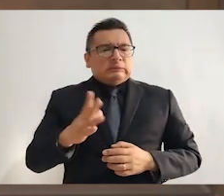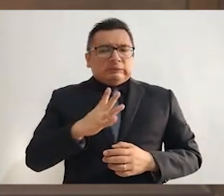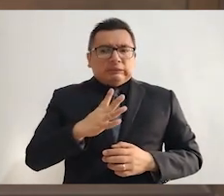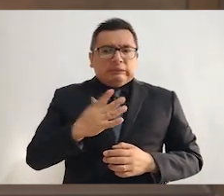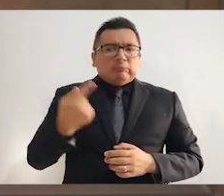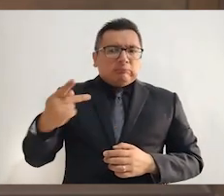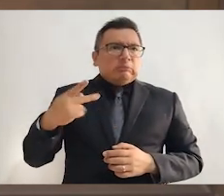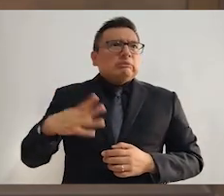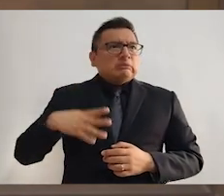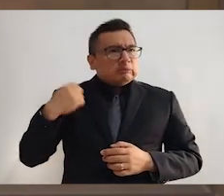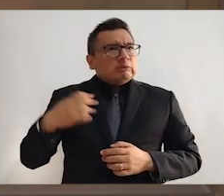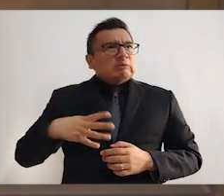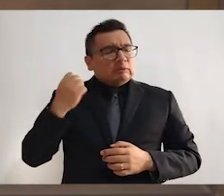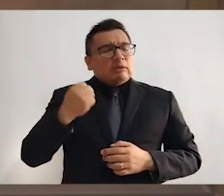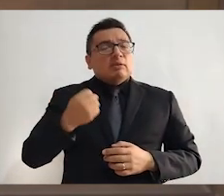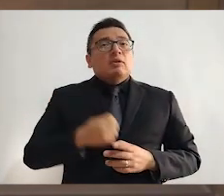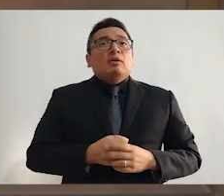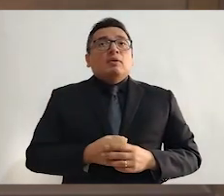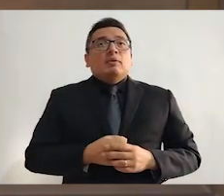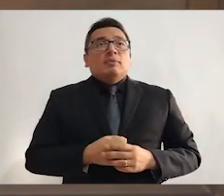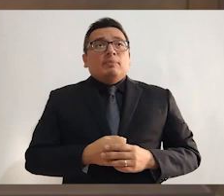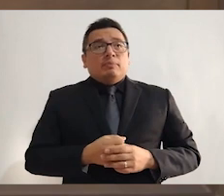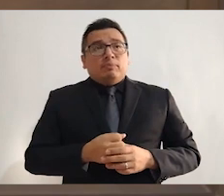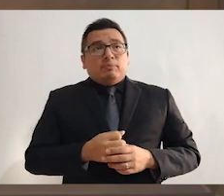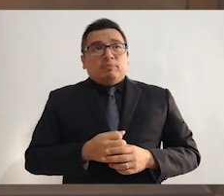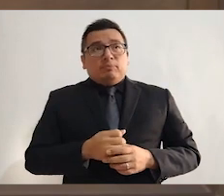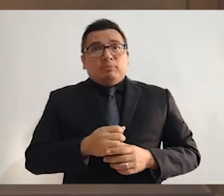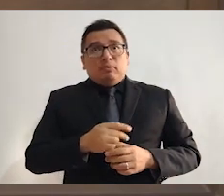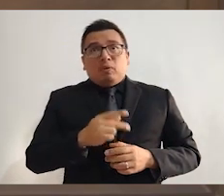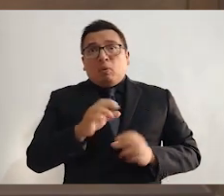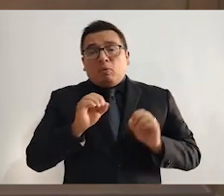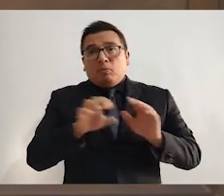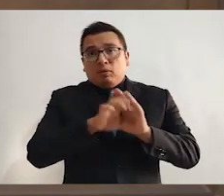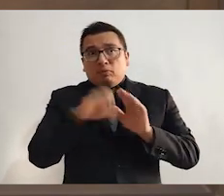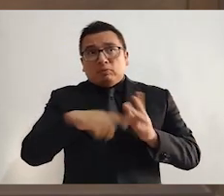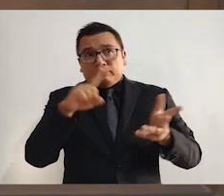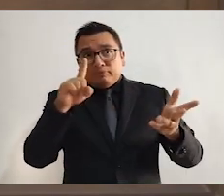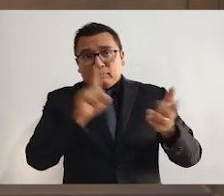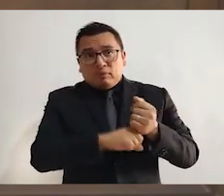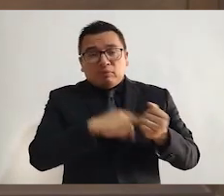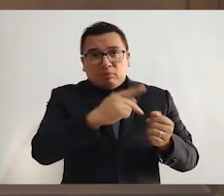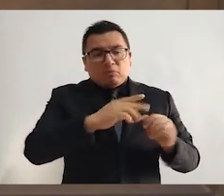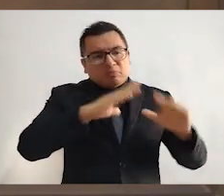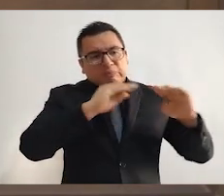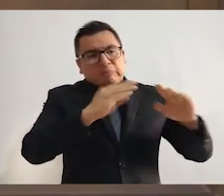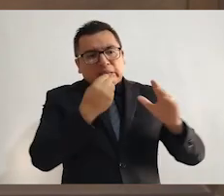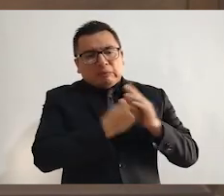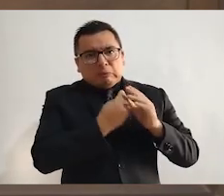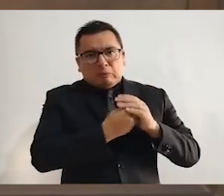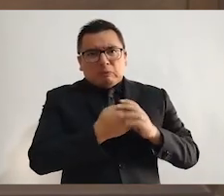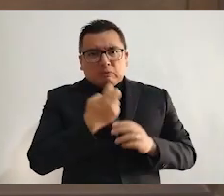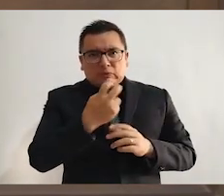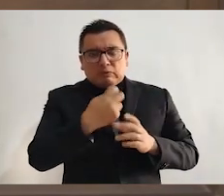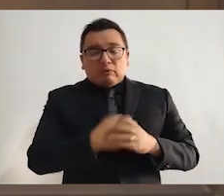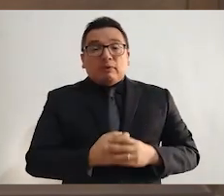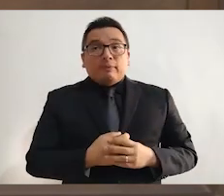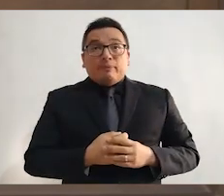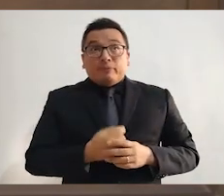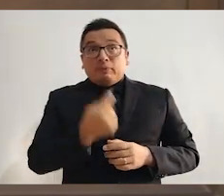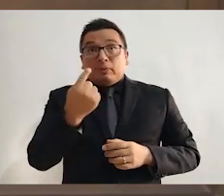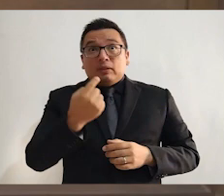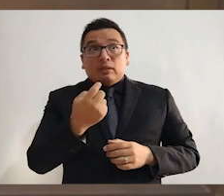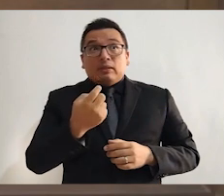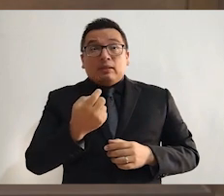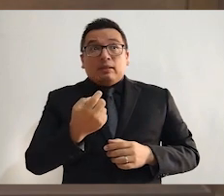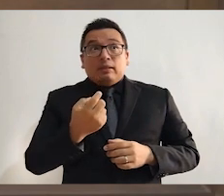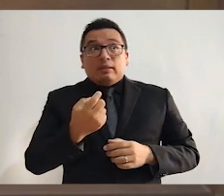realizado muchísimos ejercicios y incluso al interior capacitaciones a su personal, porque es